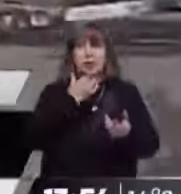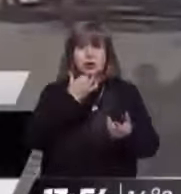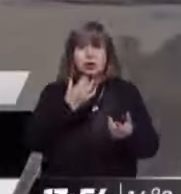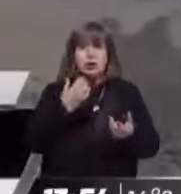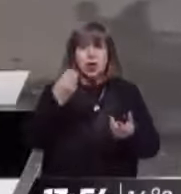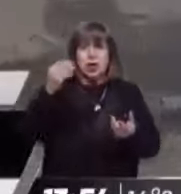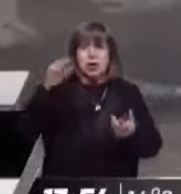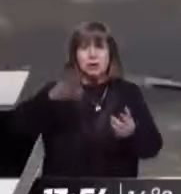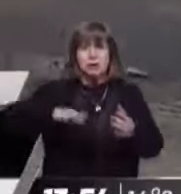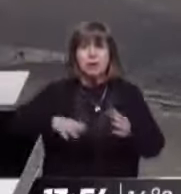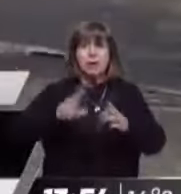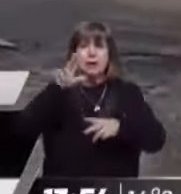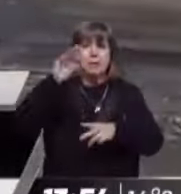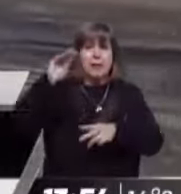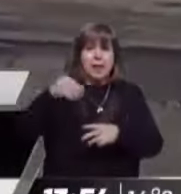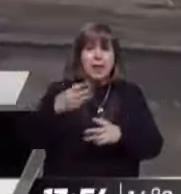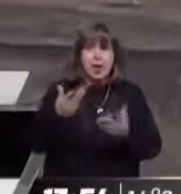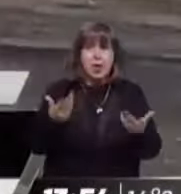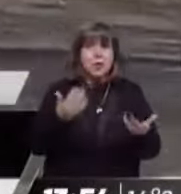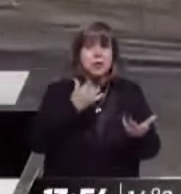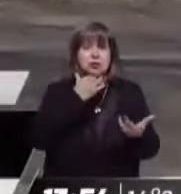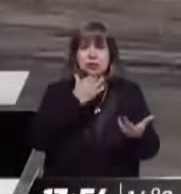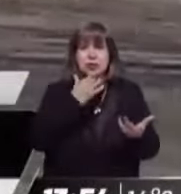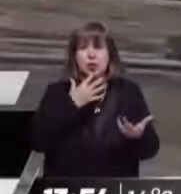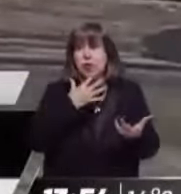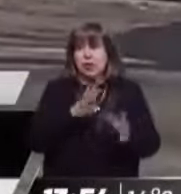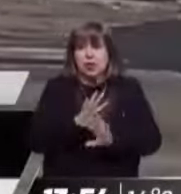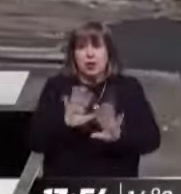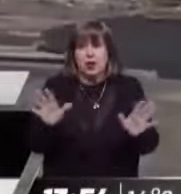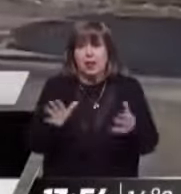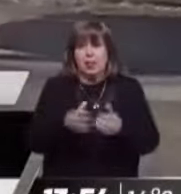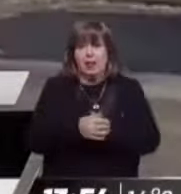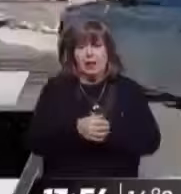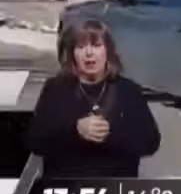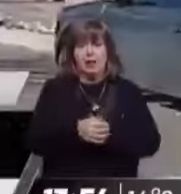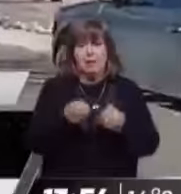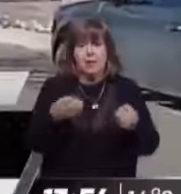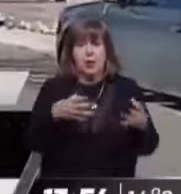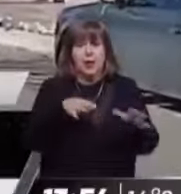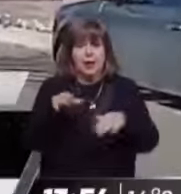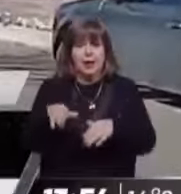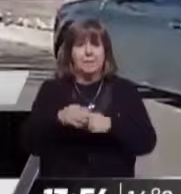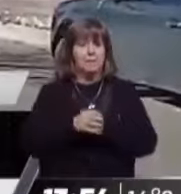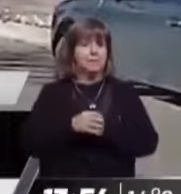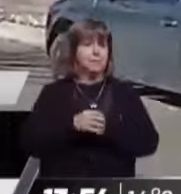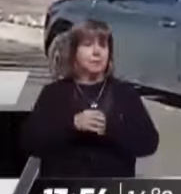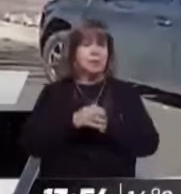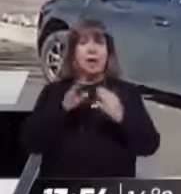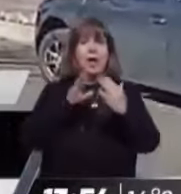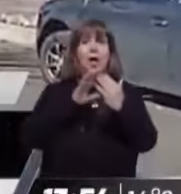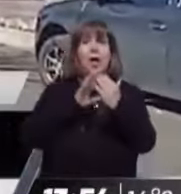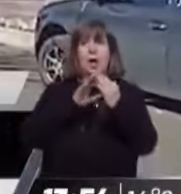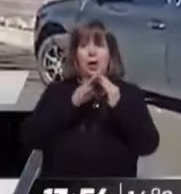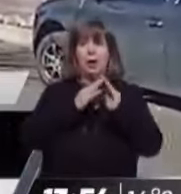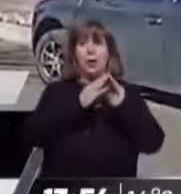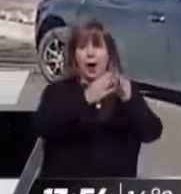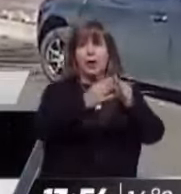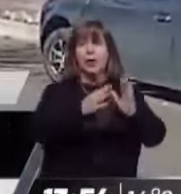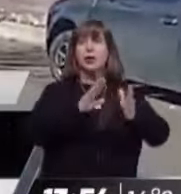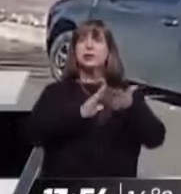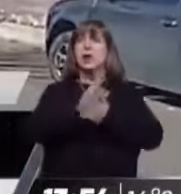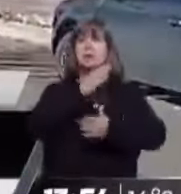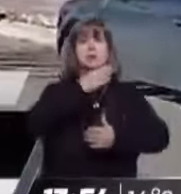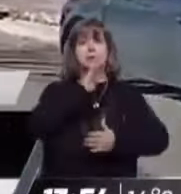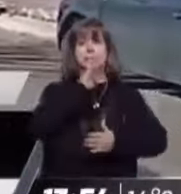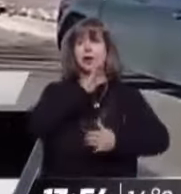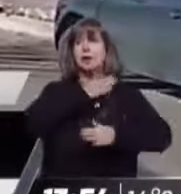partido del básquet, ese que acá nomás, así que no sé, si vinieron todos para acá, se dio, no sé. El barrio ha sido bastante tranquilo siempre,